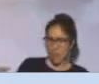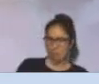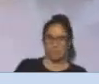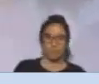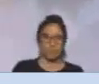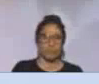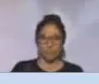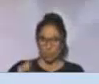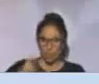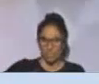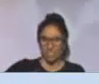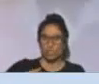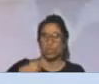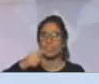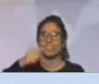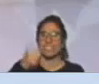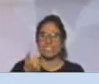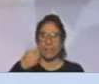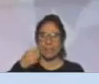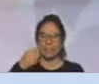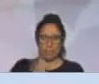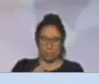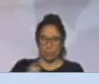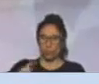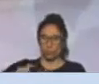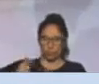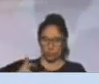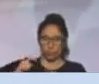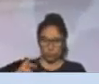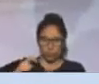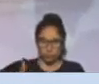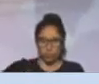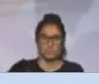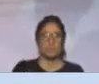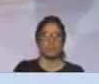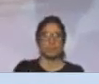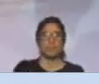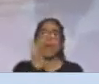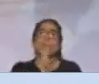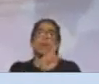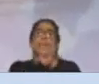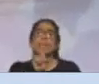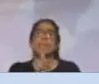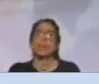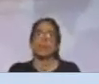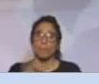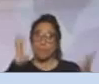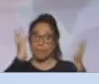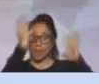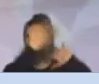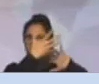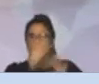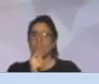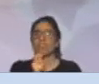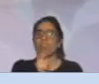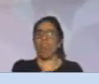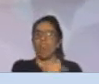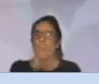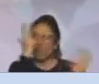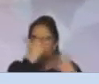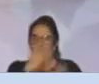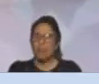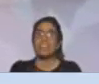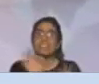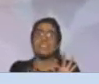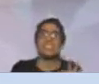preguntas, pasamos, porque son interesantes. Bueno, estos son los generales y a Milei. ¿Quién es Milei? ¿De qué signo es Milei?